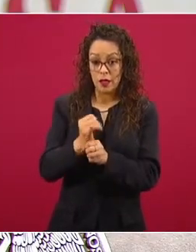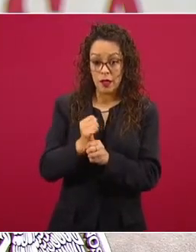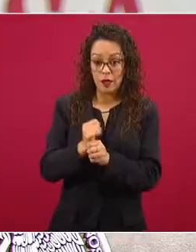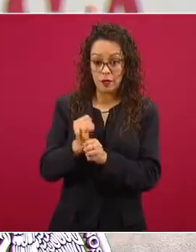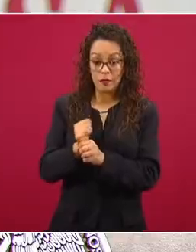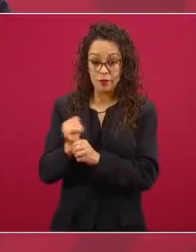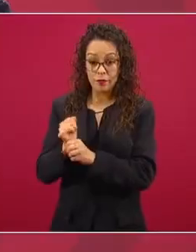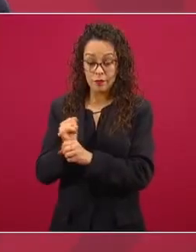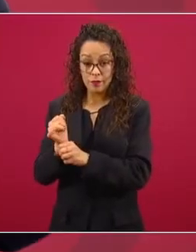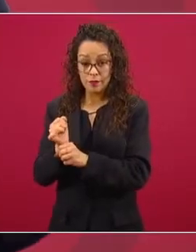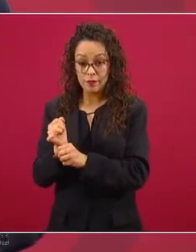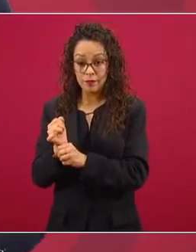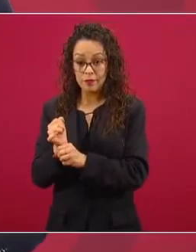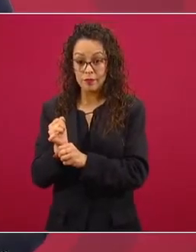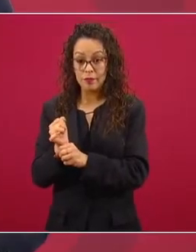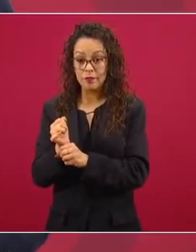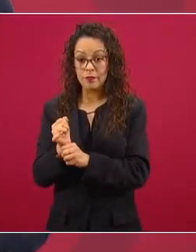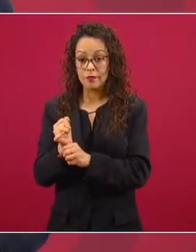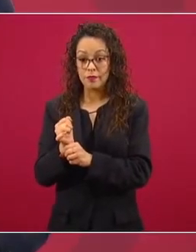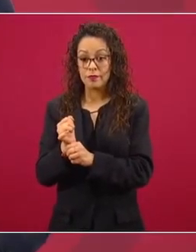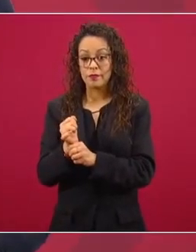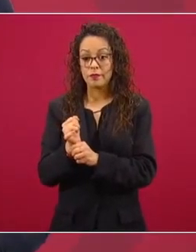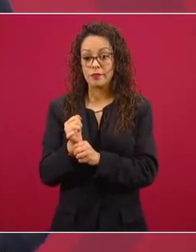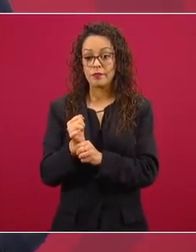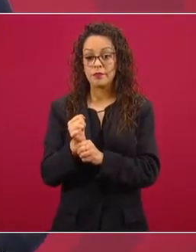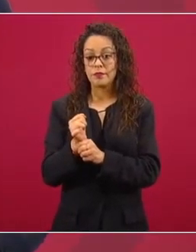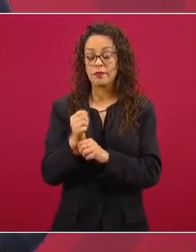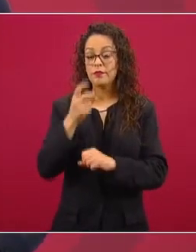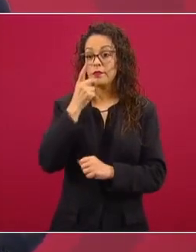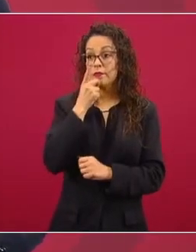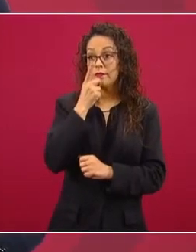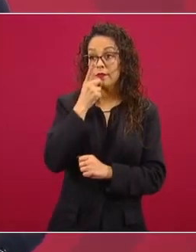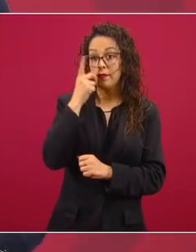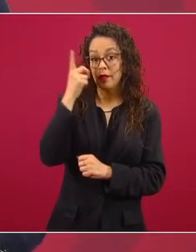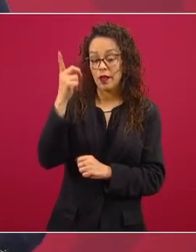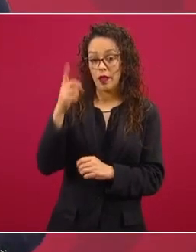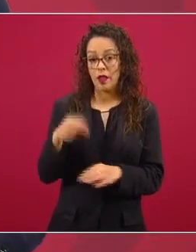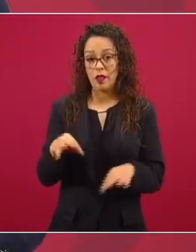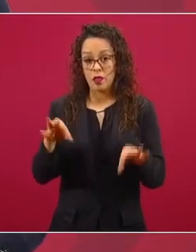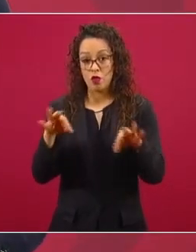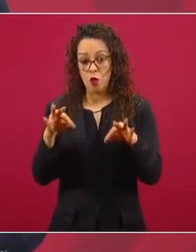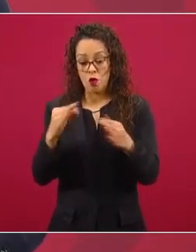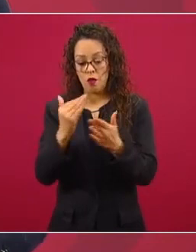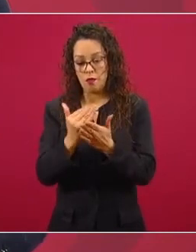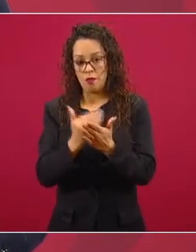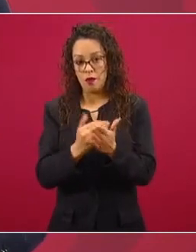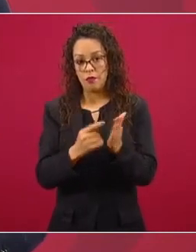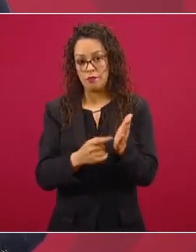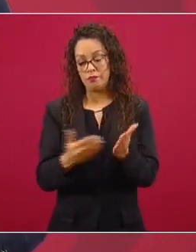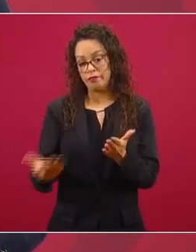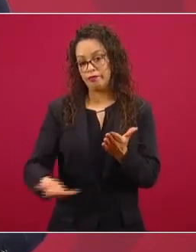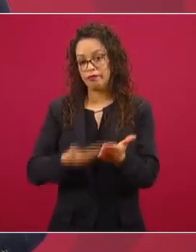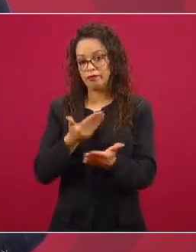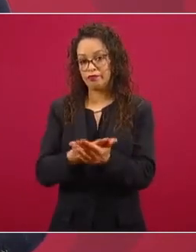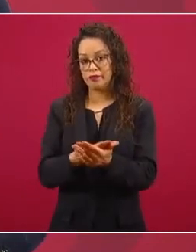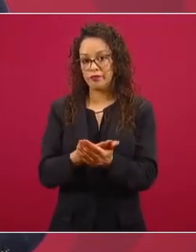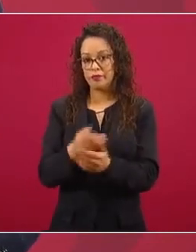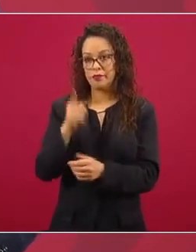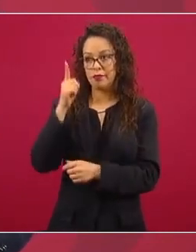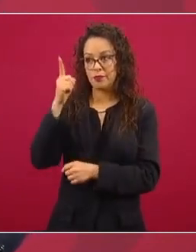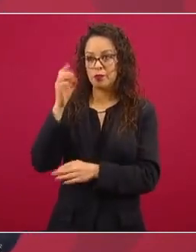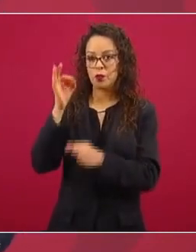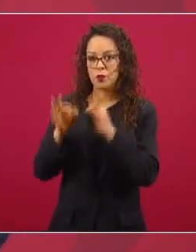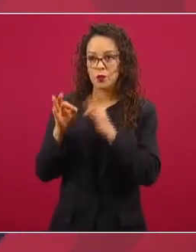comprende, según el documento que presentó el Departamento de